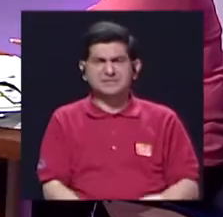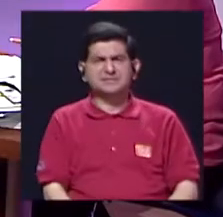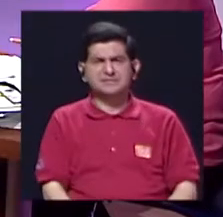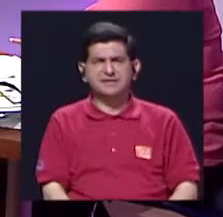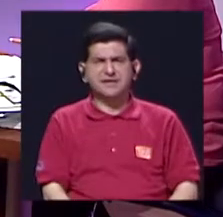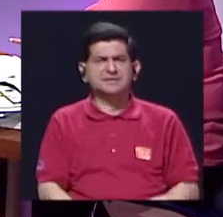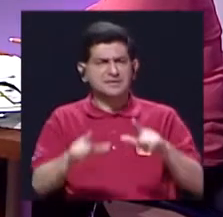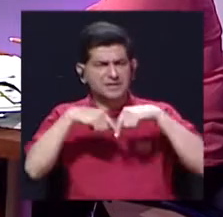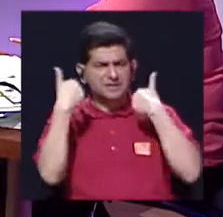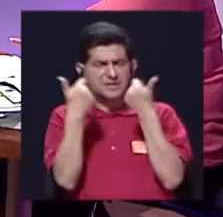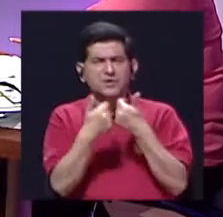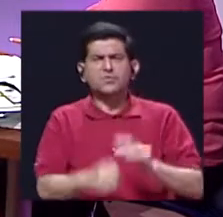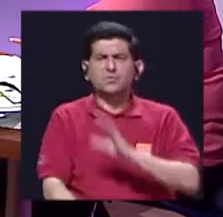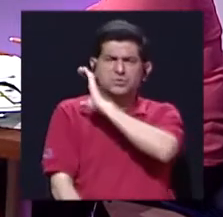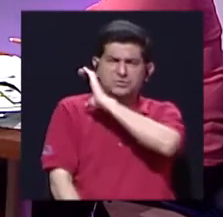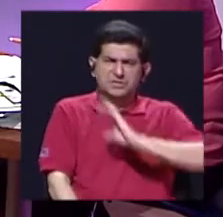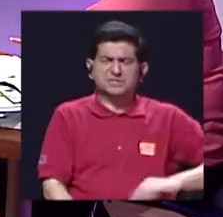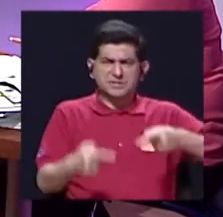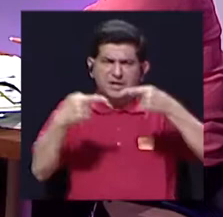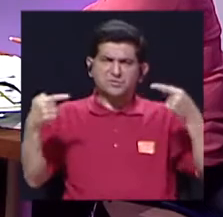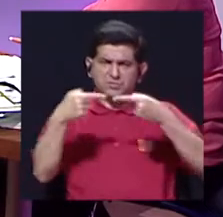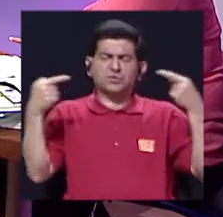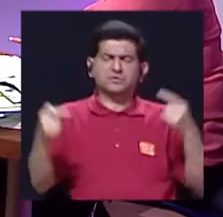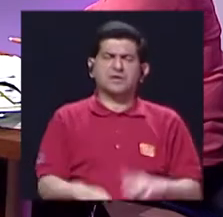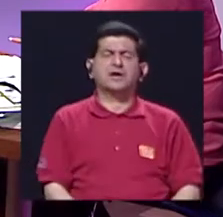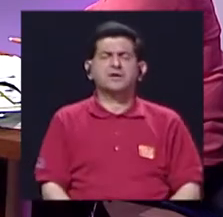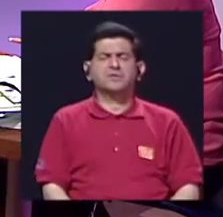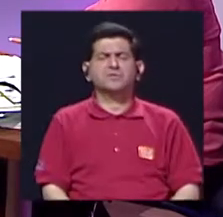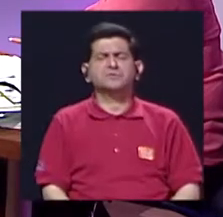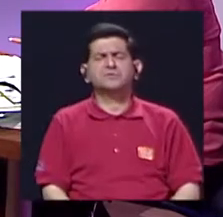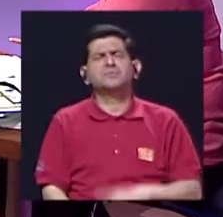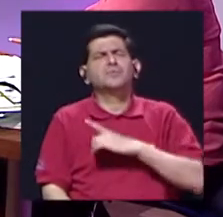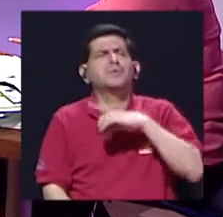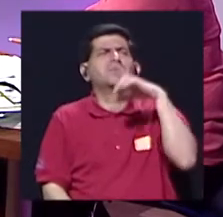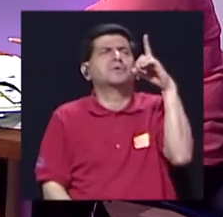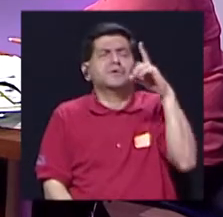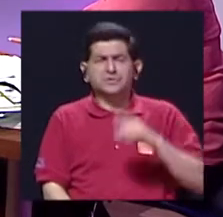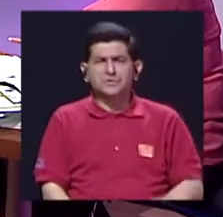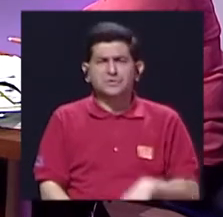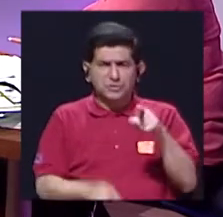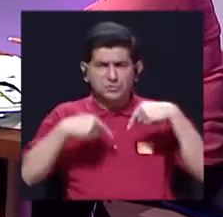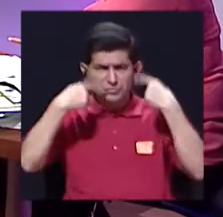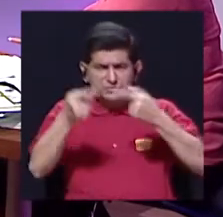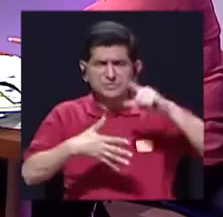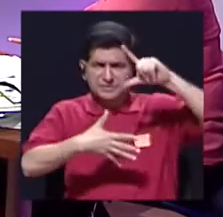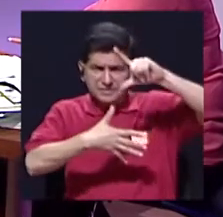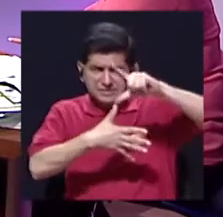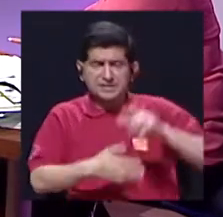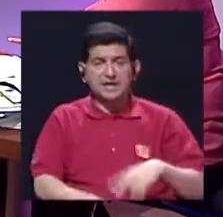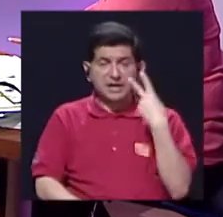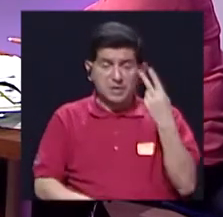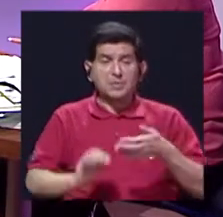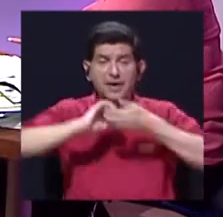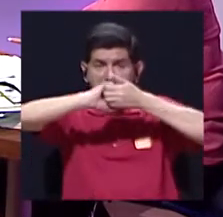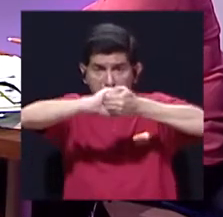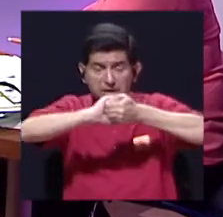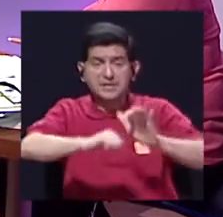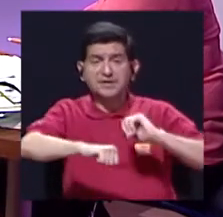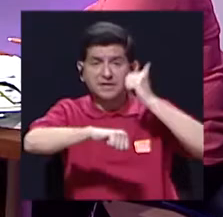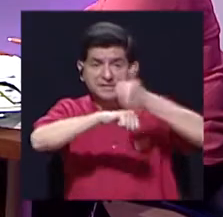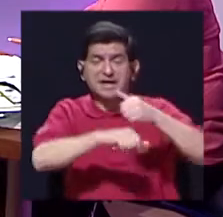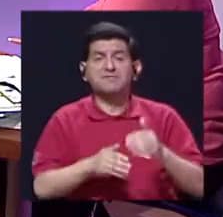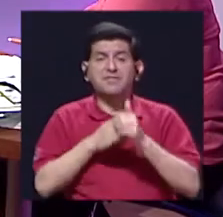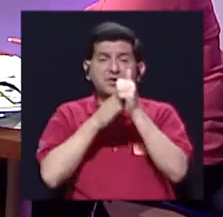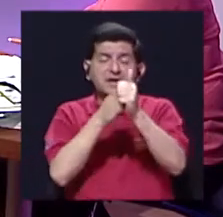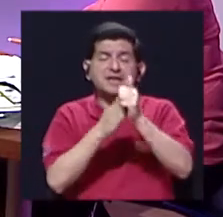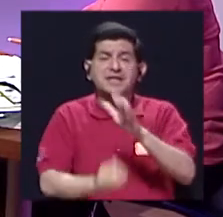de los sectores cristianos opuestos a esto. Por Dios santo, si usted va a Latinoamérica, ve las cooperativas creadas por